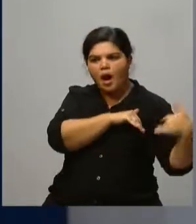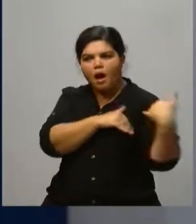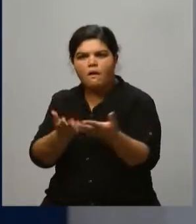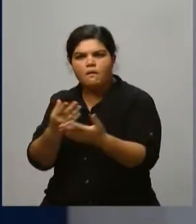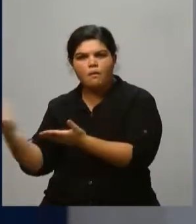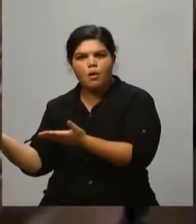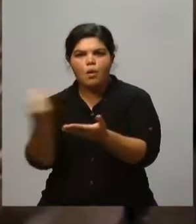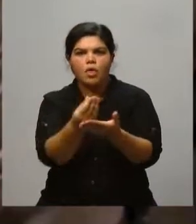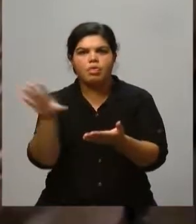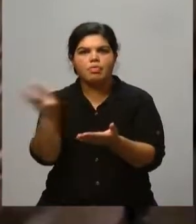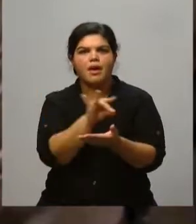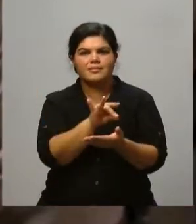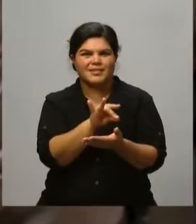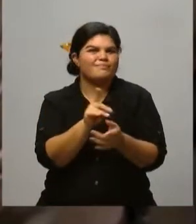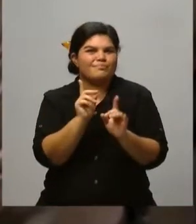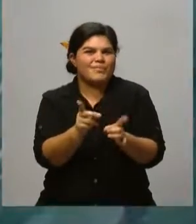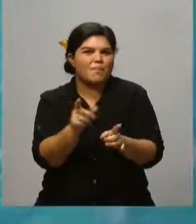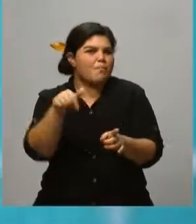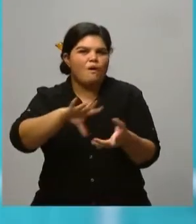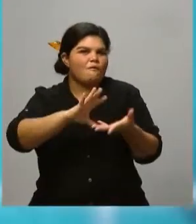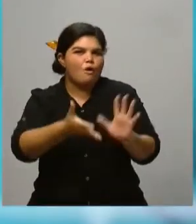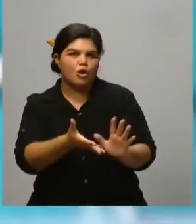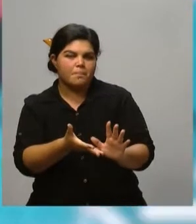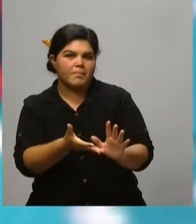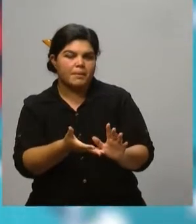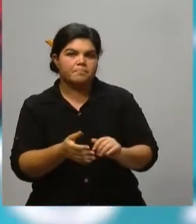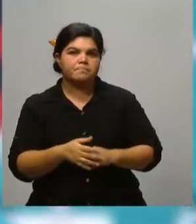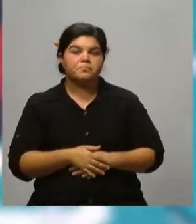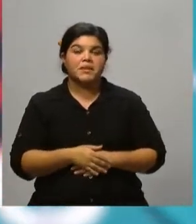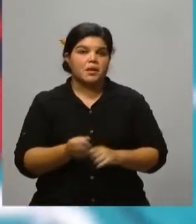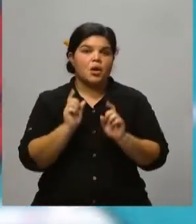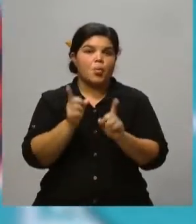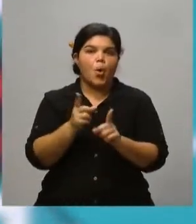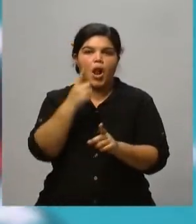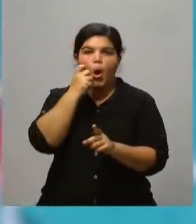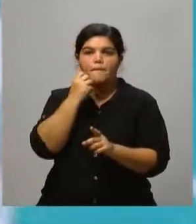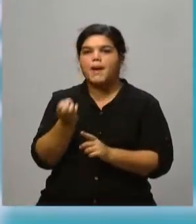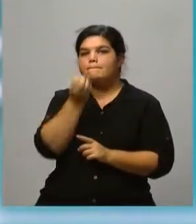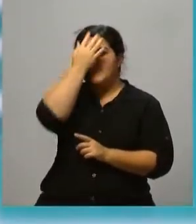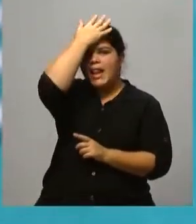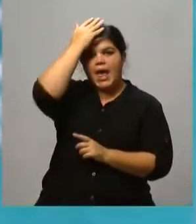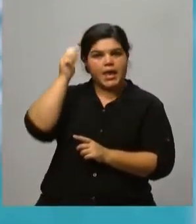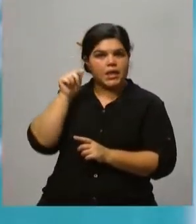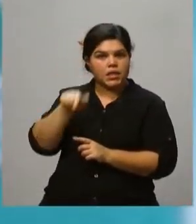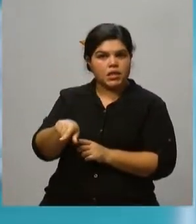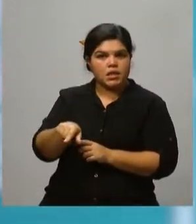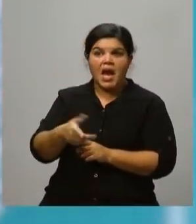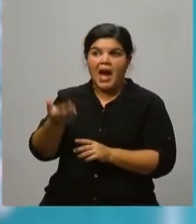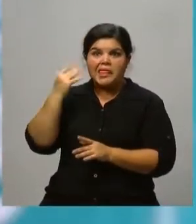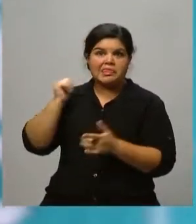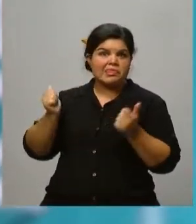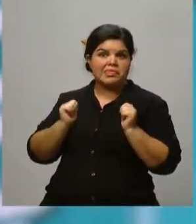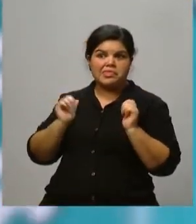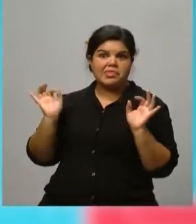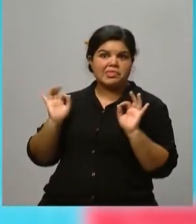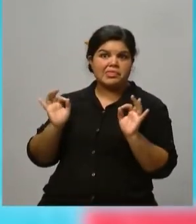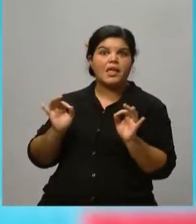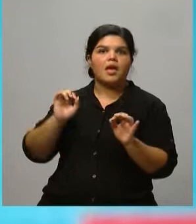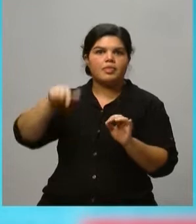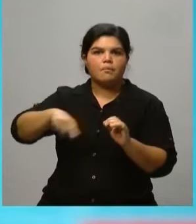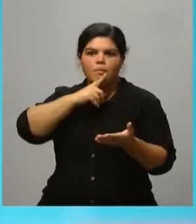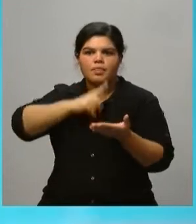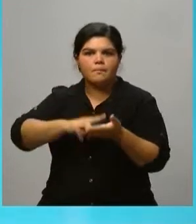¿no? Exacto. Siempre se da estos fenómenos, sobre todo en ciudades donde hay mucho foco de los medios, como es la ciudad de Buenos